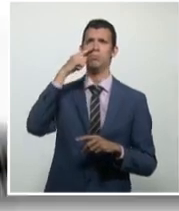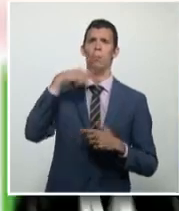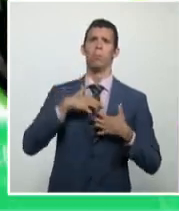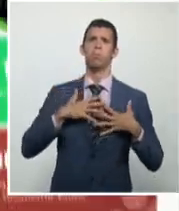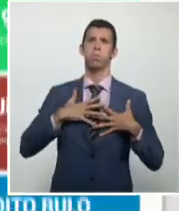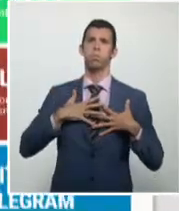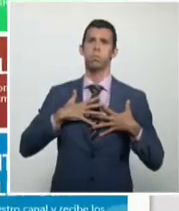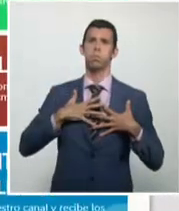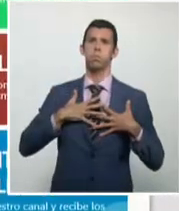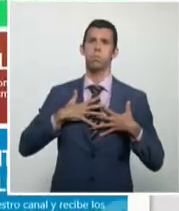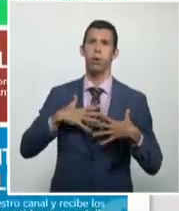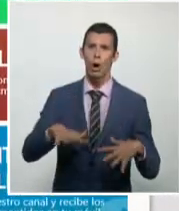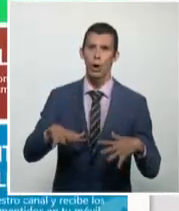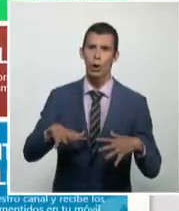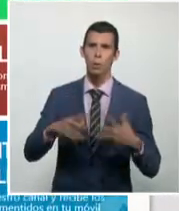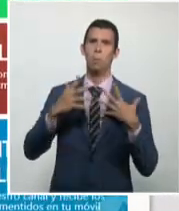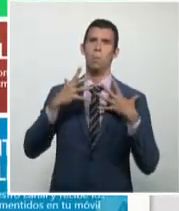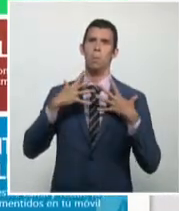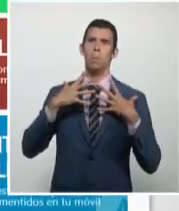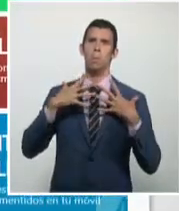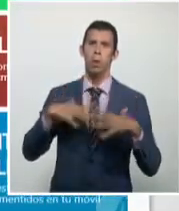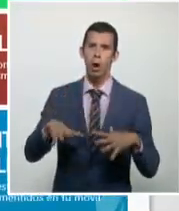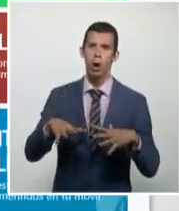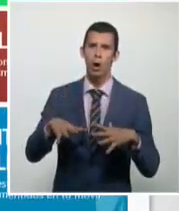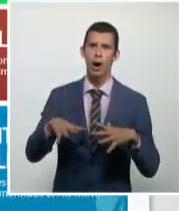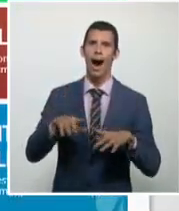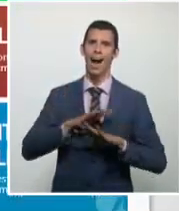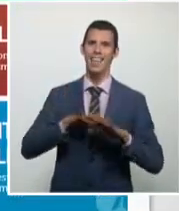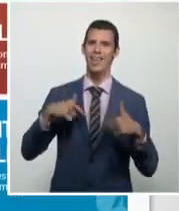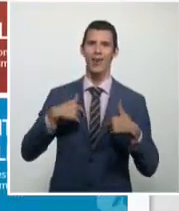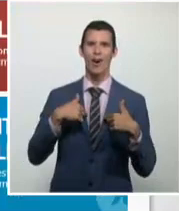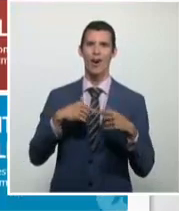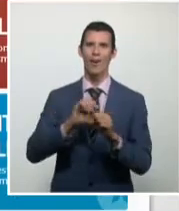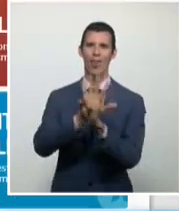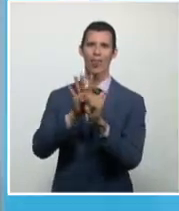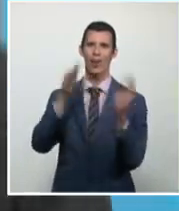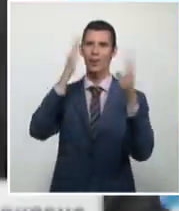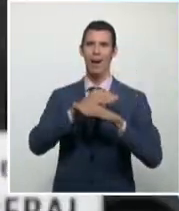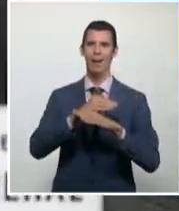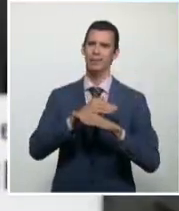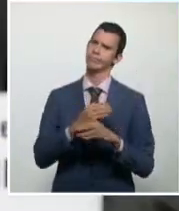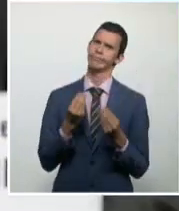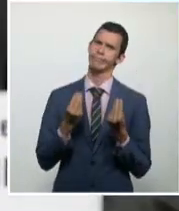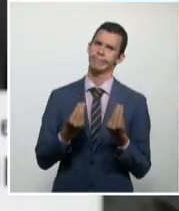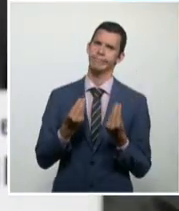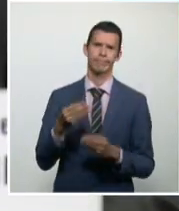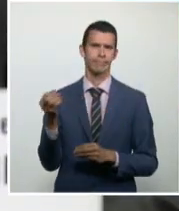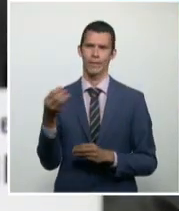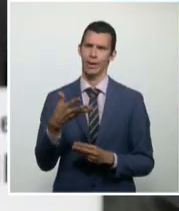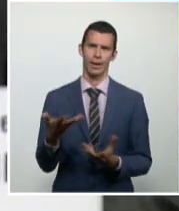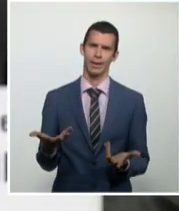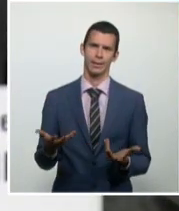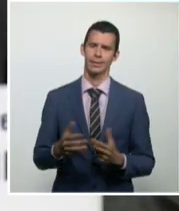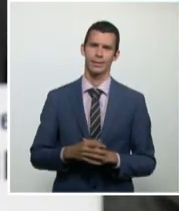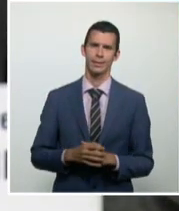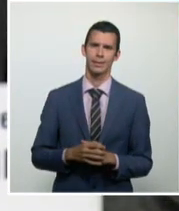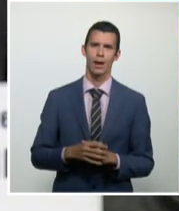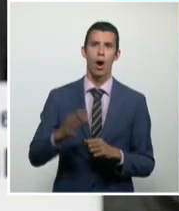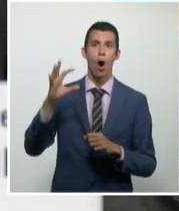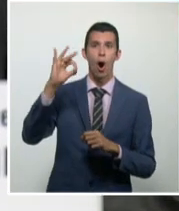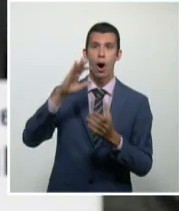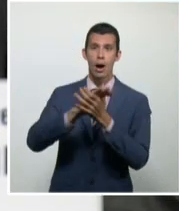esto es un bulo así lo han desmentido sitios de verificación de datos y por supuesto la organización mundial de la salud